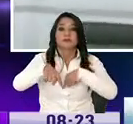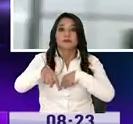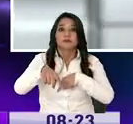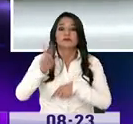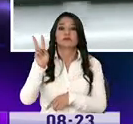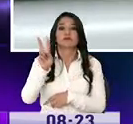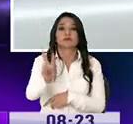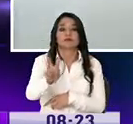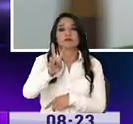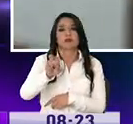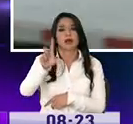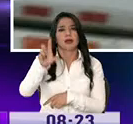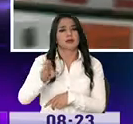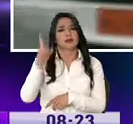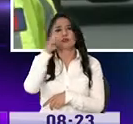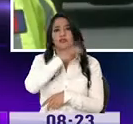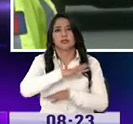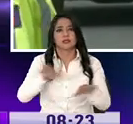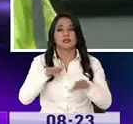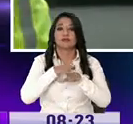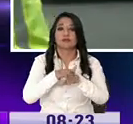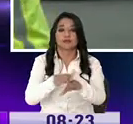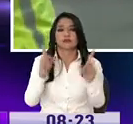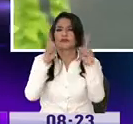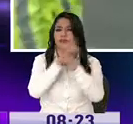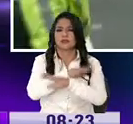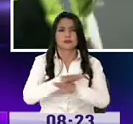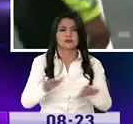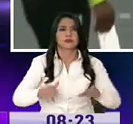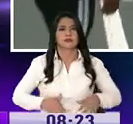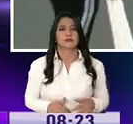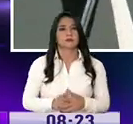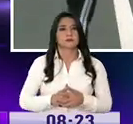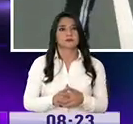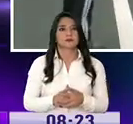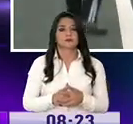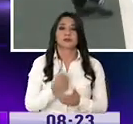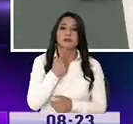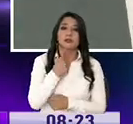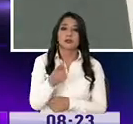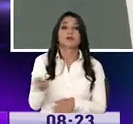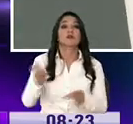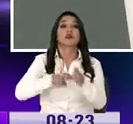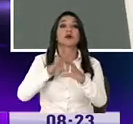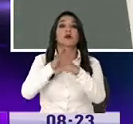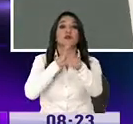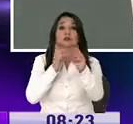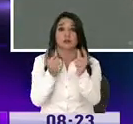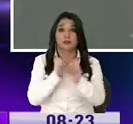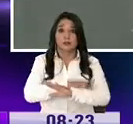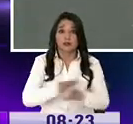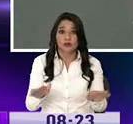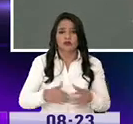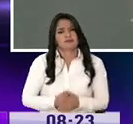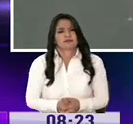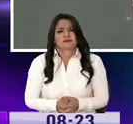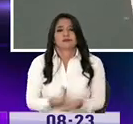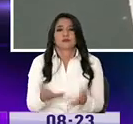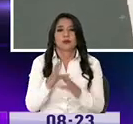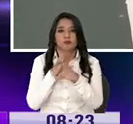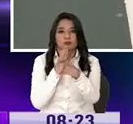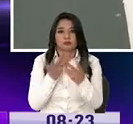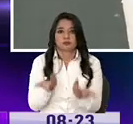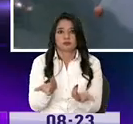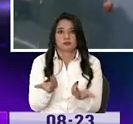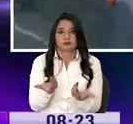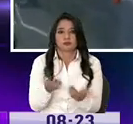los valles es complicado, el tema del transporte hacia los valles, autoridades, no es que así nomás coge el bus y ya está. El problema es que no hay